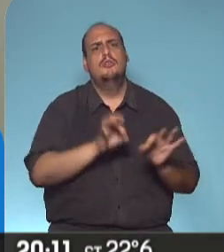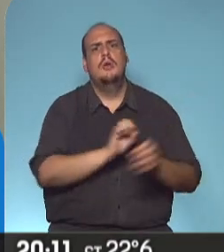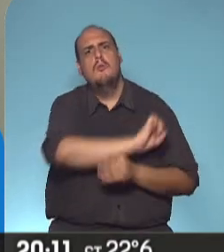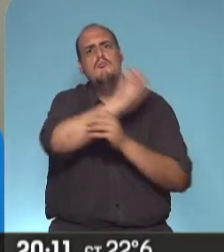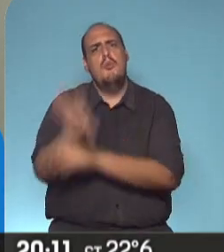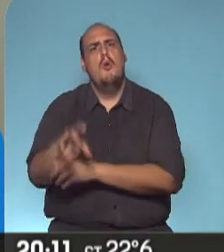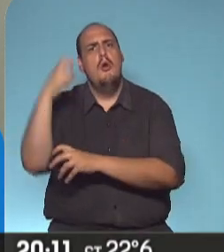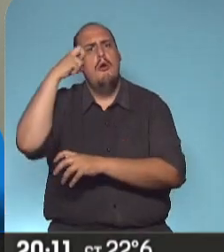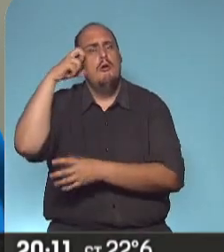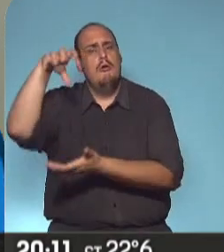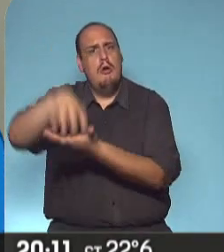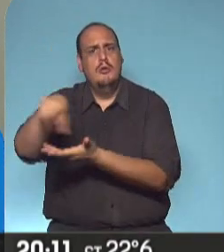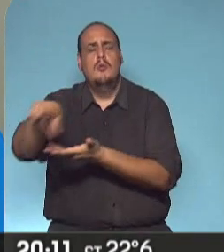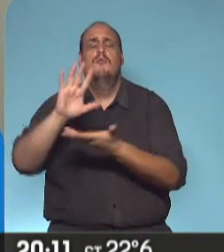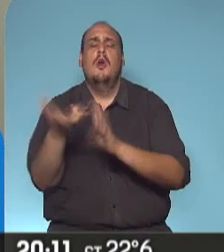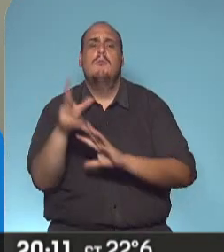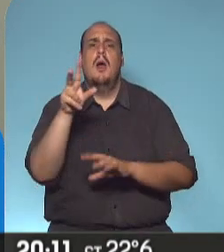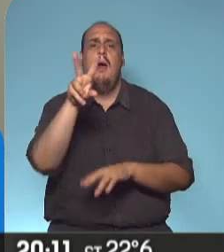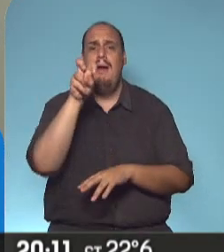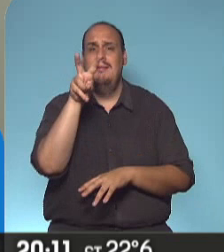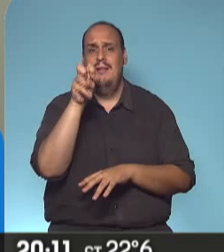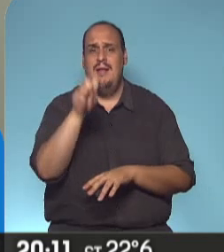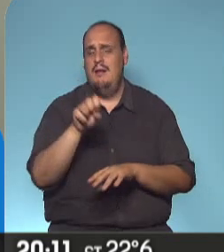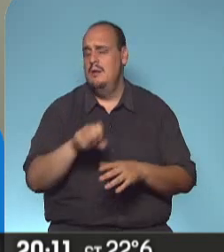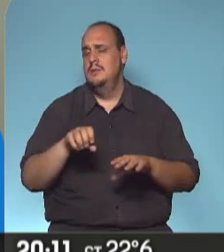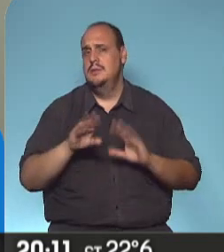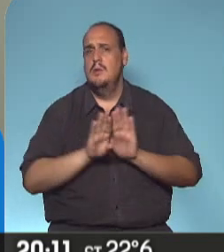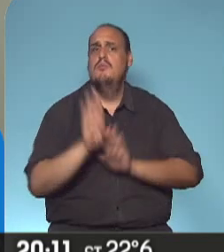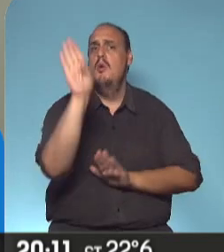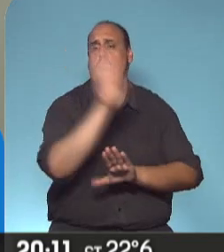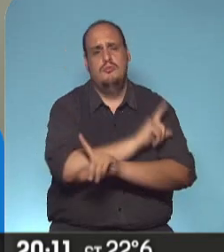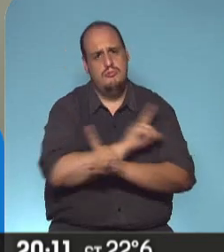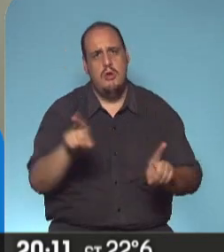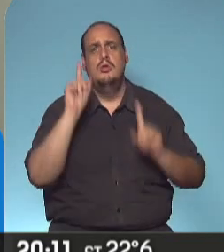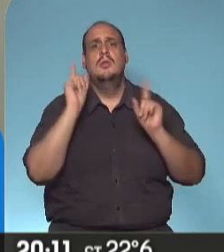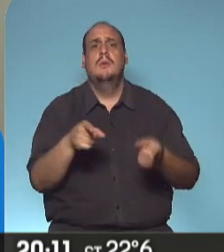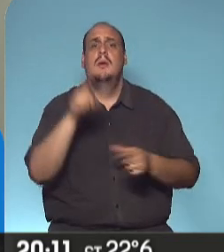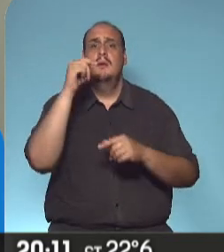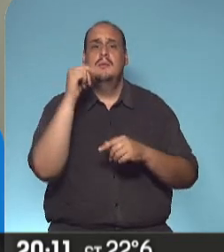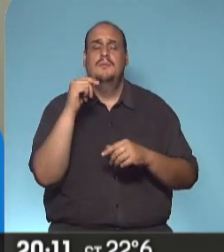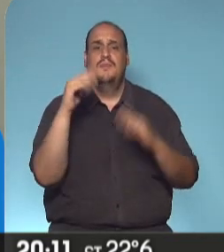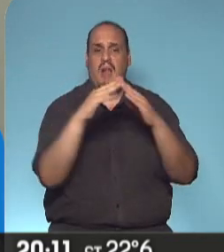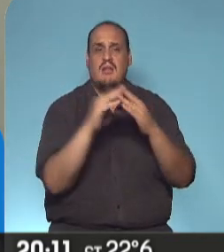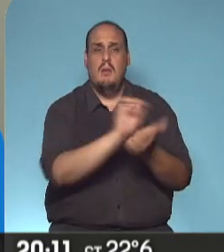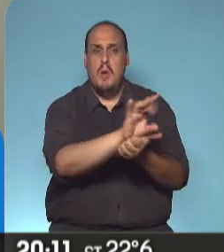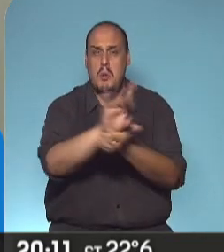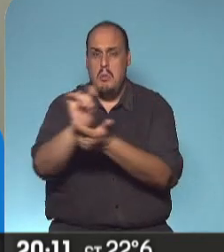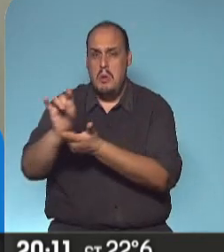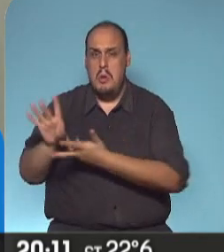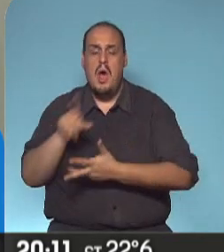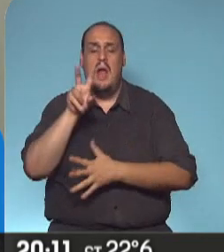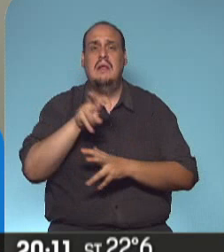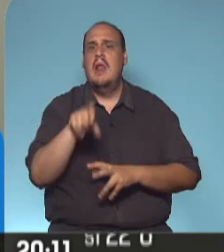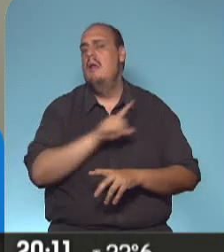congelando alquileres impidiendo desalojos 180 días